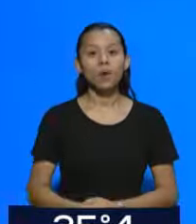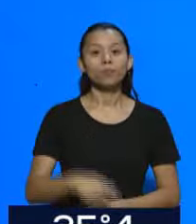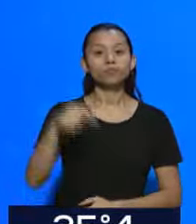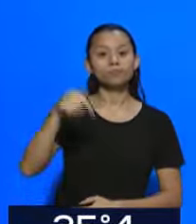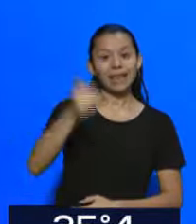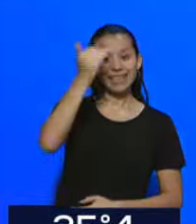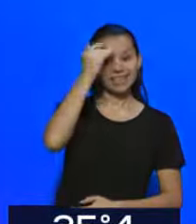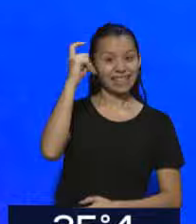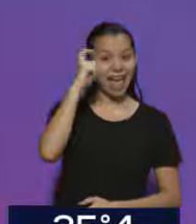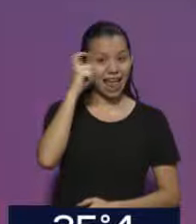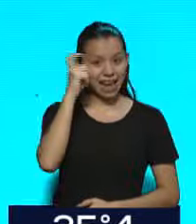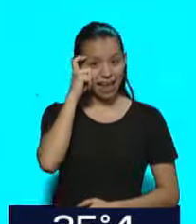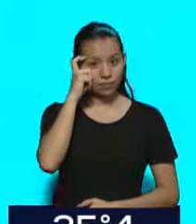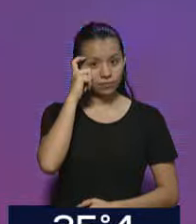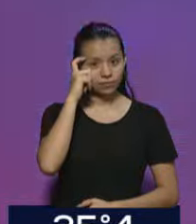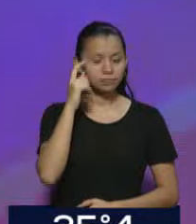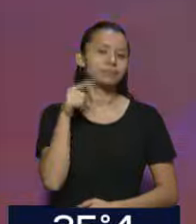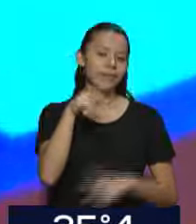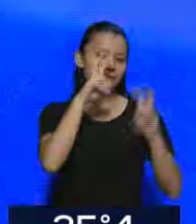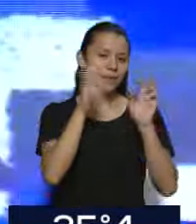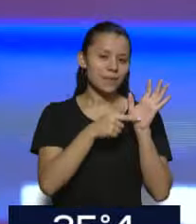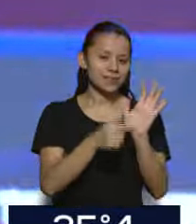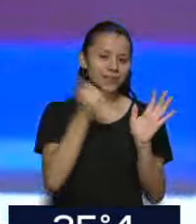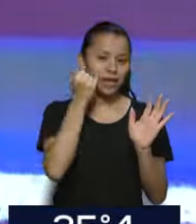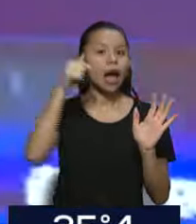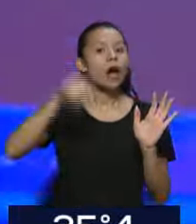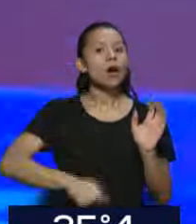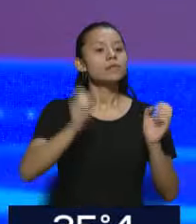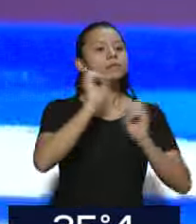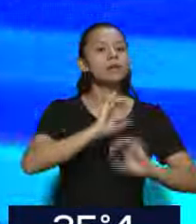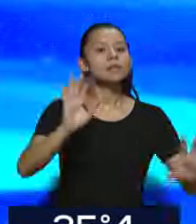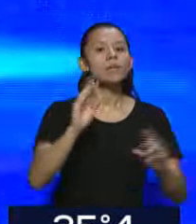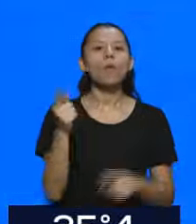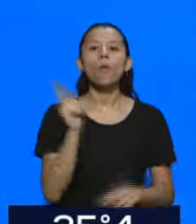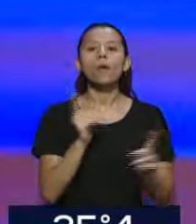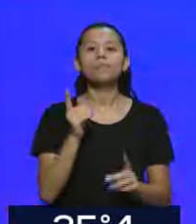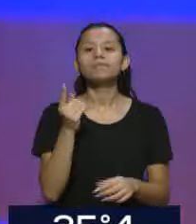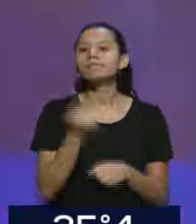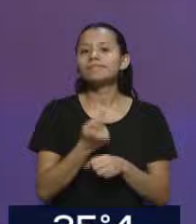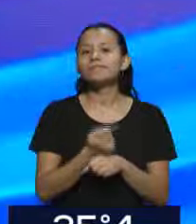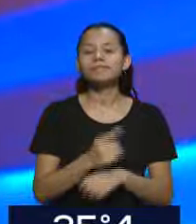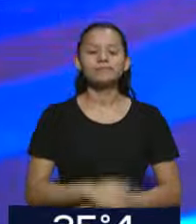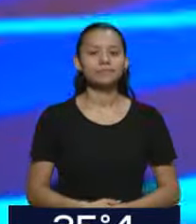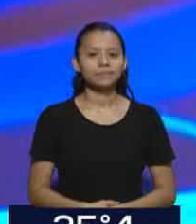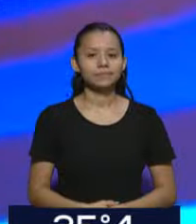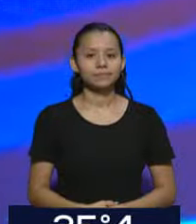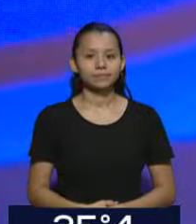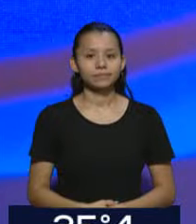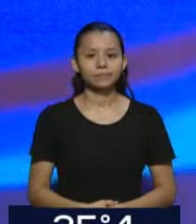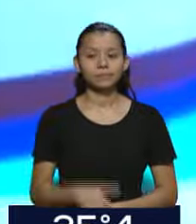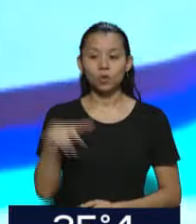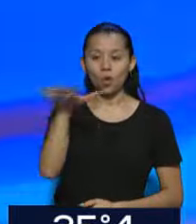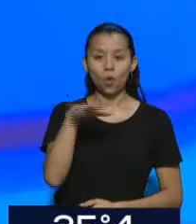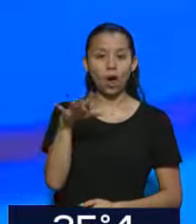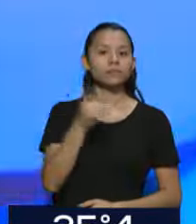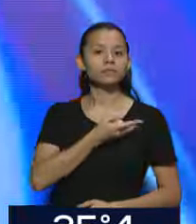enero, con todos los temas que les habíamos anticipado, ahora empezando a desarrollarlos. Y nos vamos hasta el departamento de Las Heras,